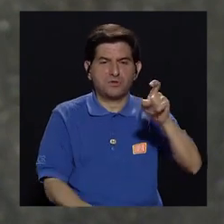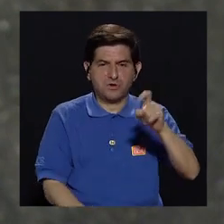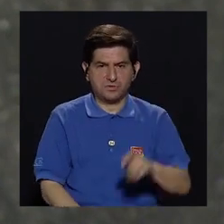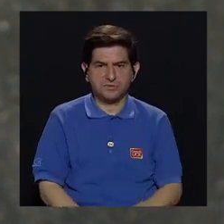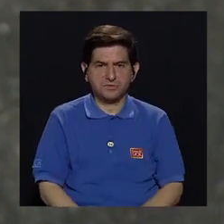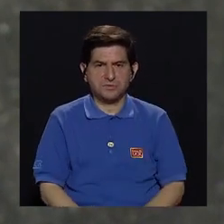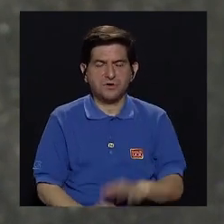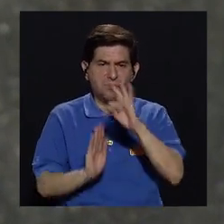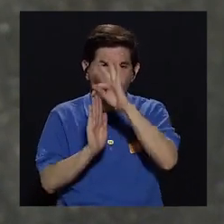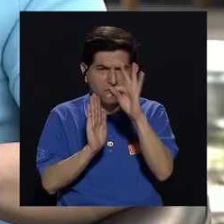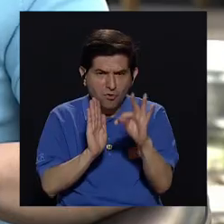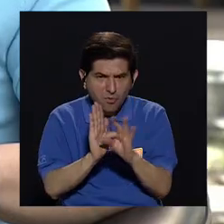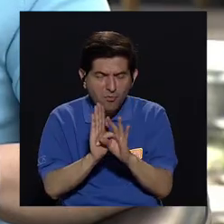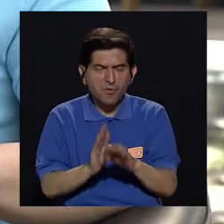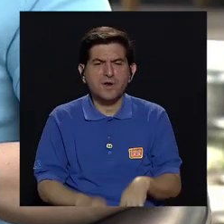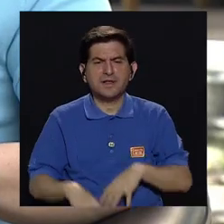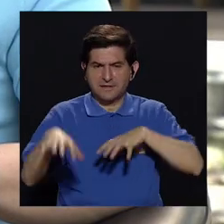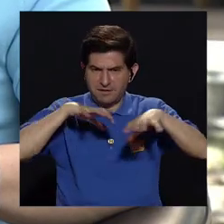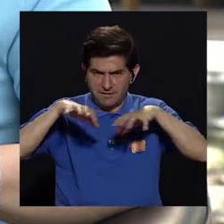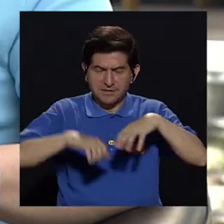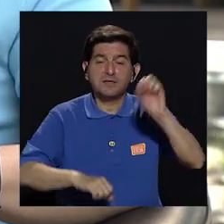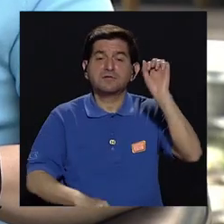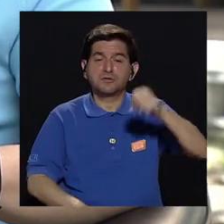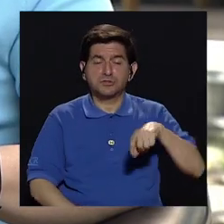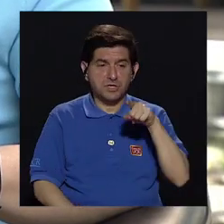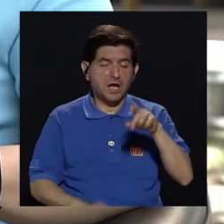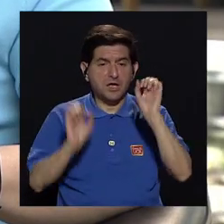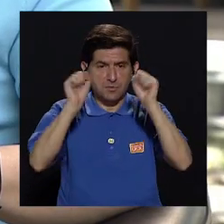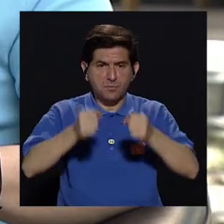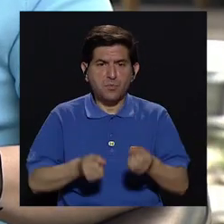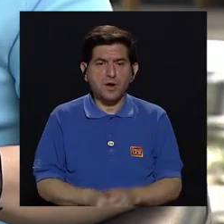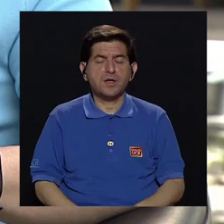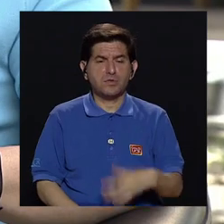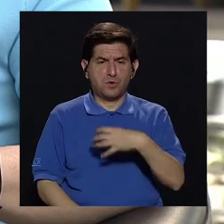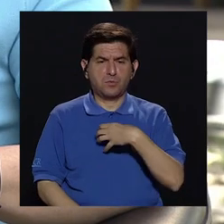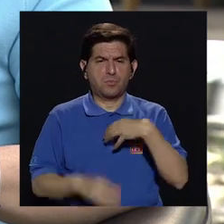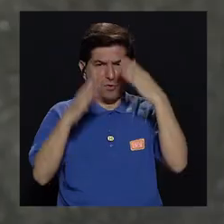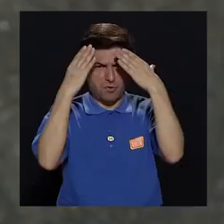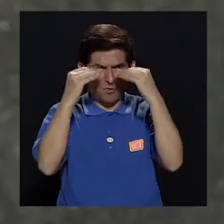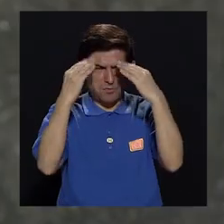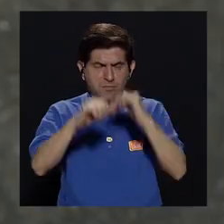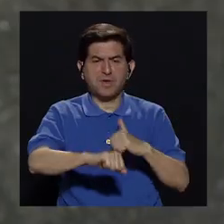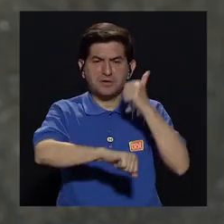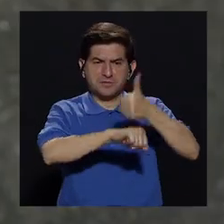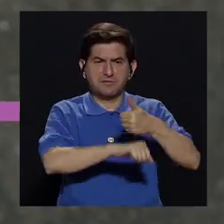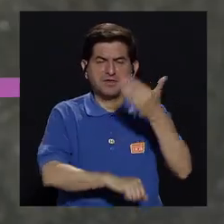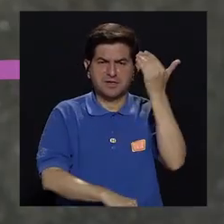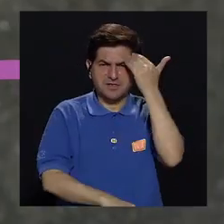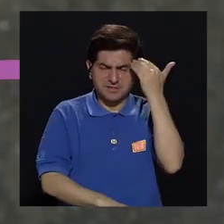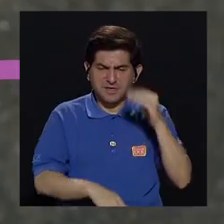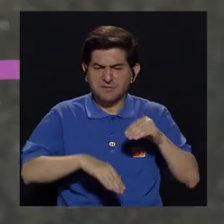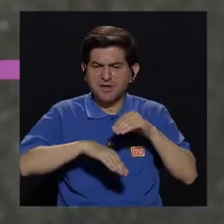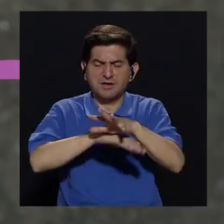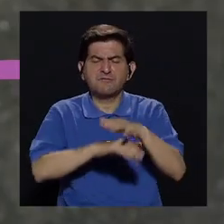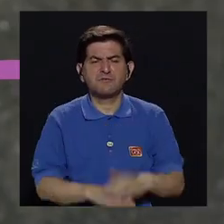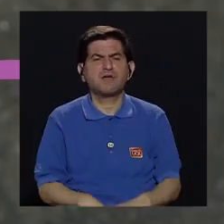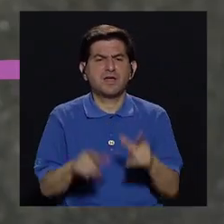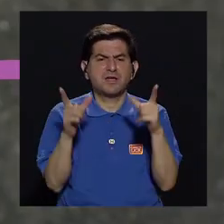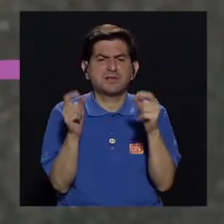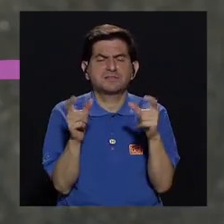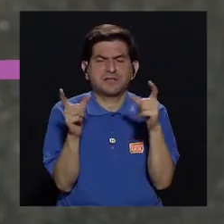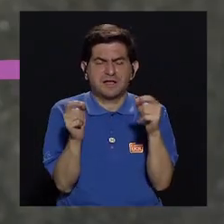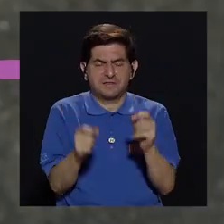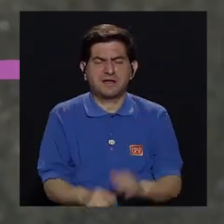por... Como una tabla dinámica, una ¿verdad? Una tabla dinámica donde usted puede generar su propio dato y puede saber la incidencia de cáncer de mama del